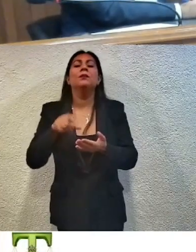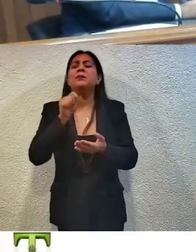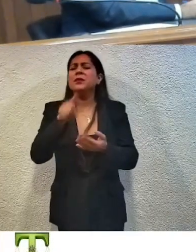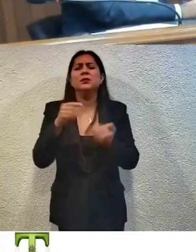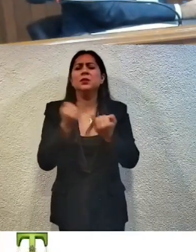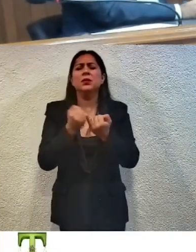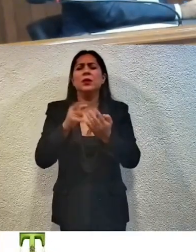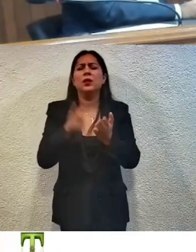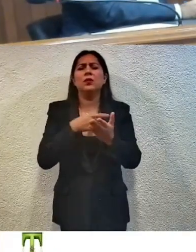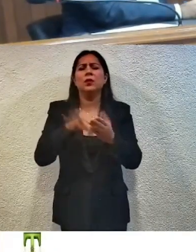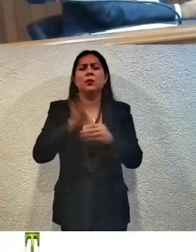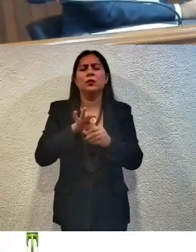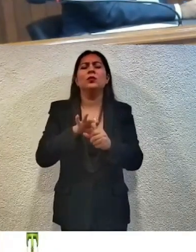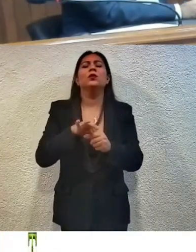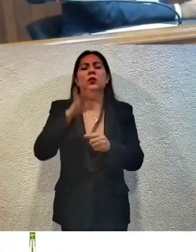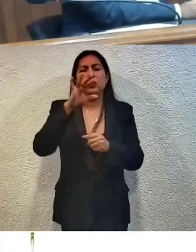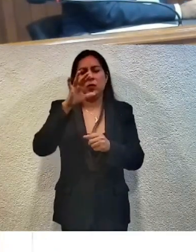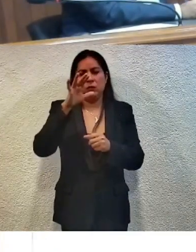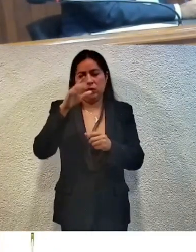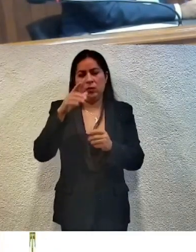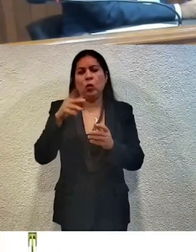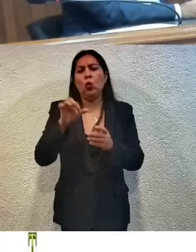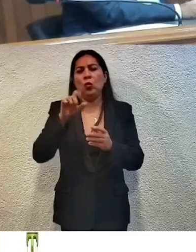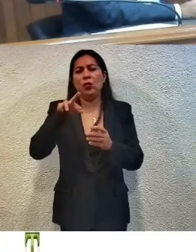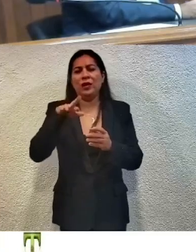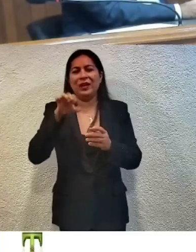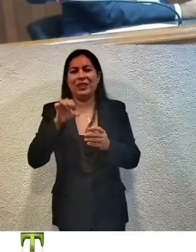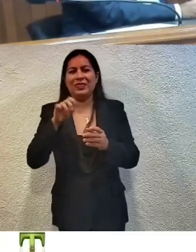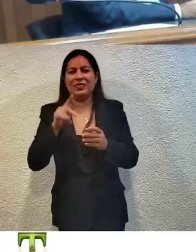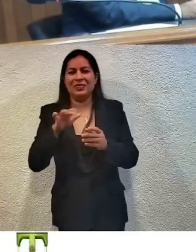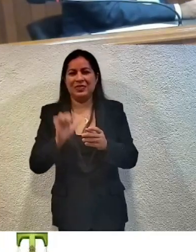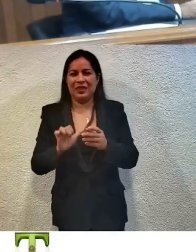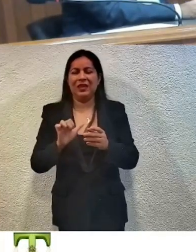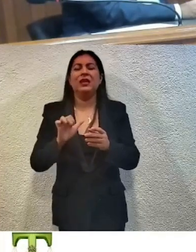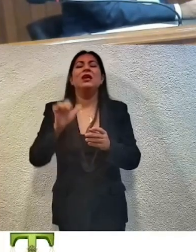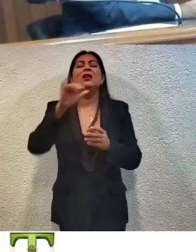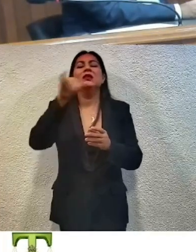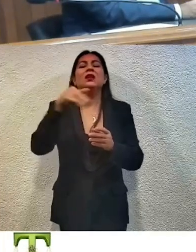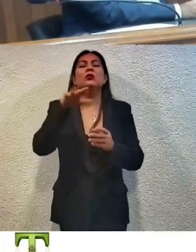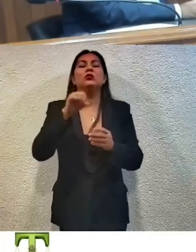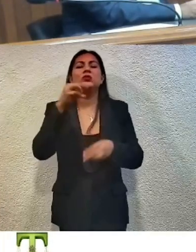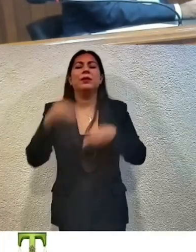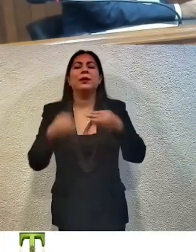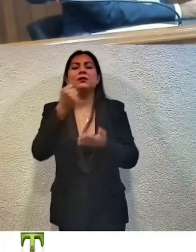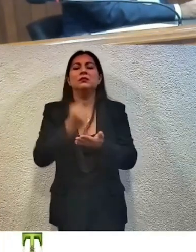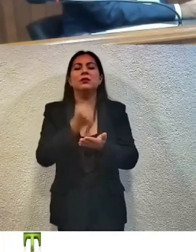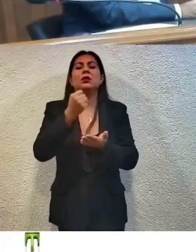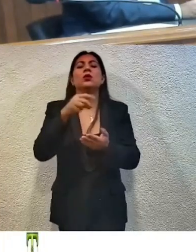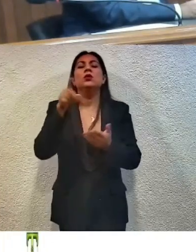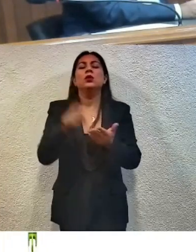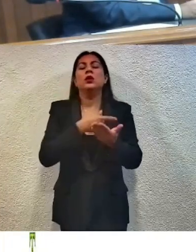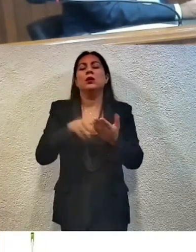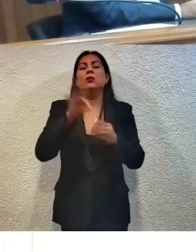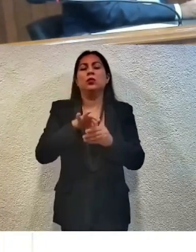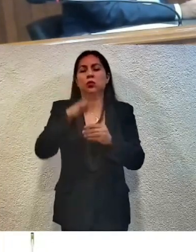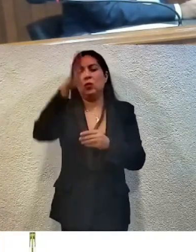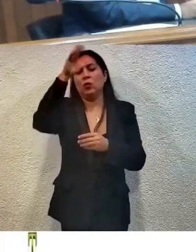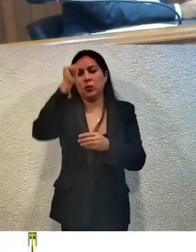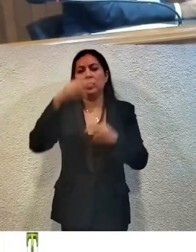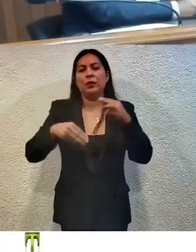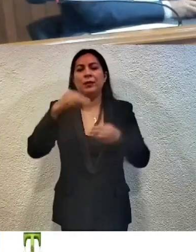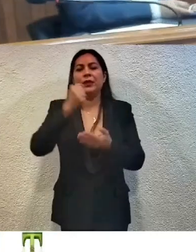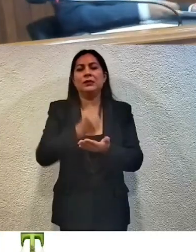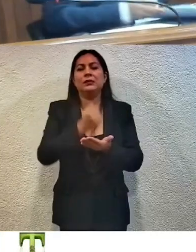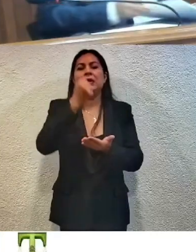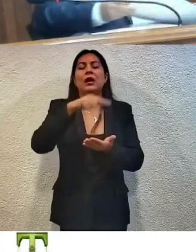Asimismo, con el voto a favor, el voto concurrente del magistrado José Inés Betancur Salgado y el voto a favor de la magistrada Hilda